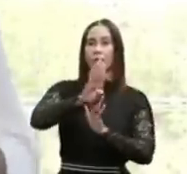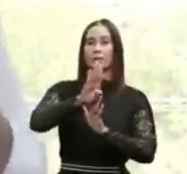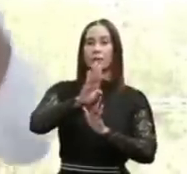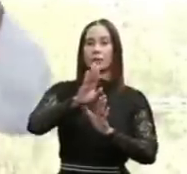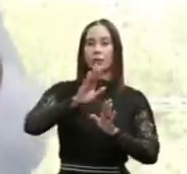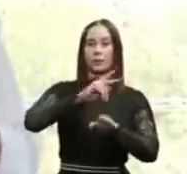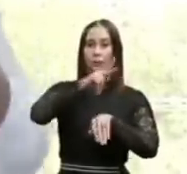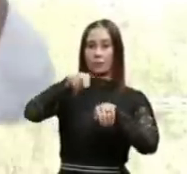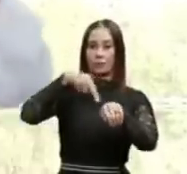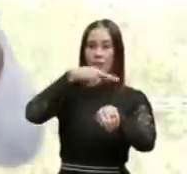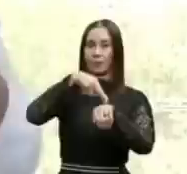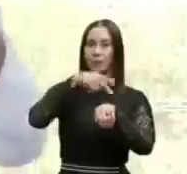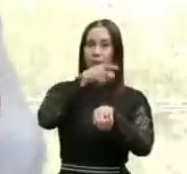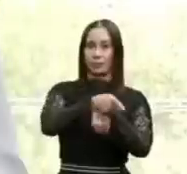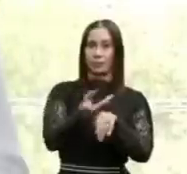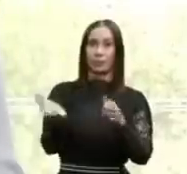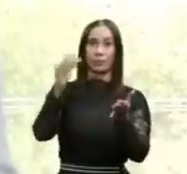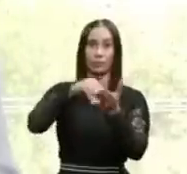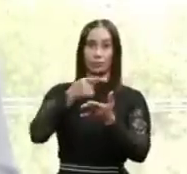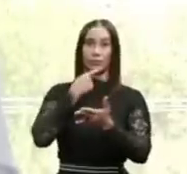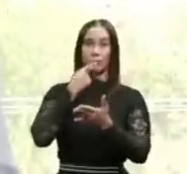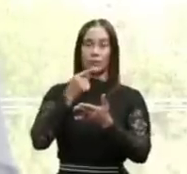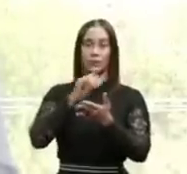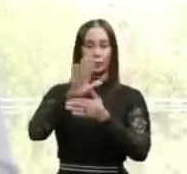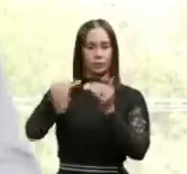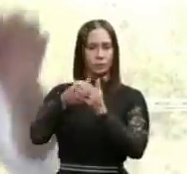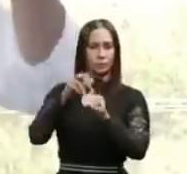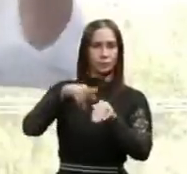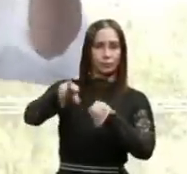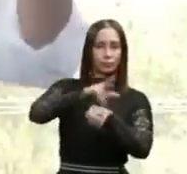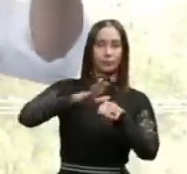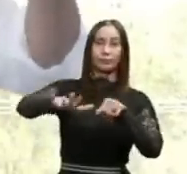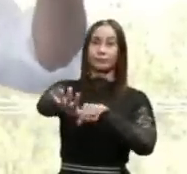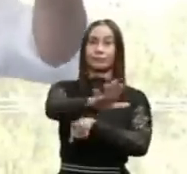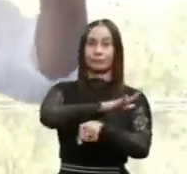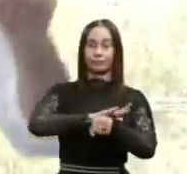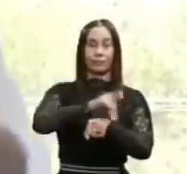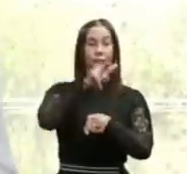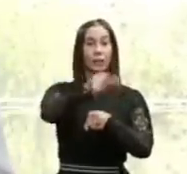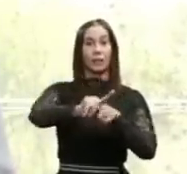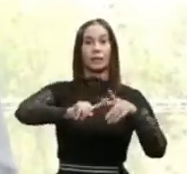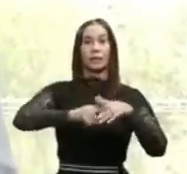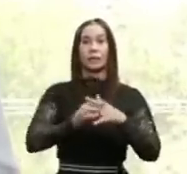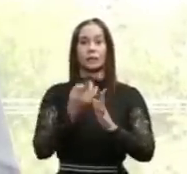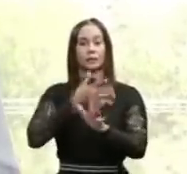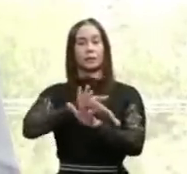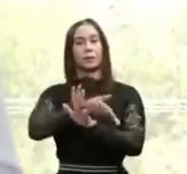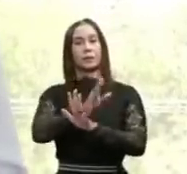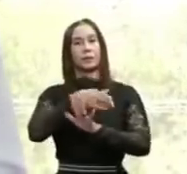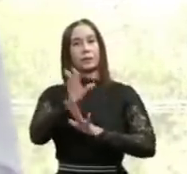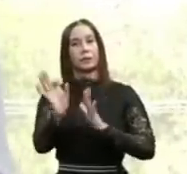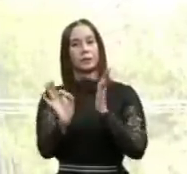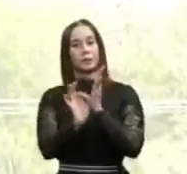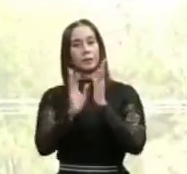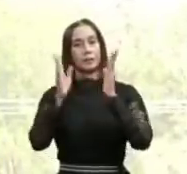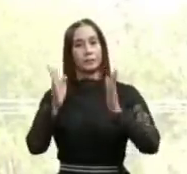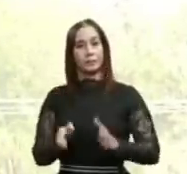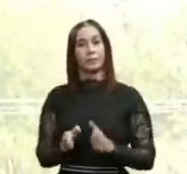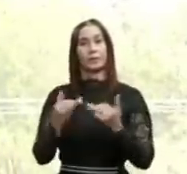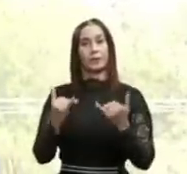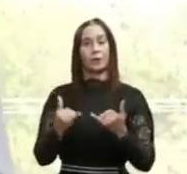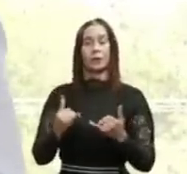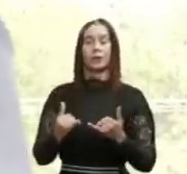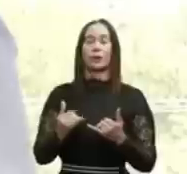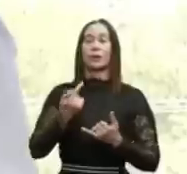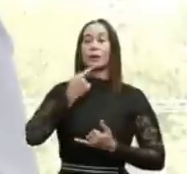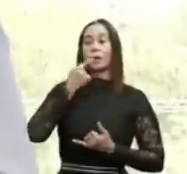integral, como he dicho y repito, de toda esta región. Y este funcionamiento de esta vía, y